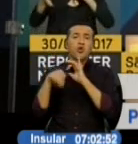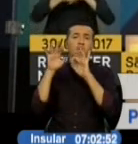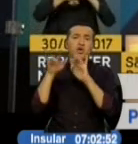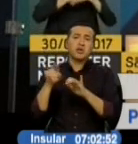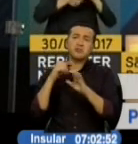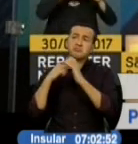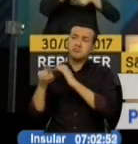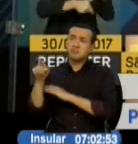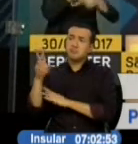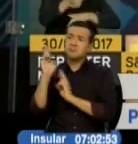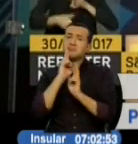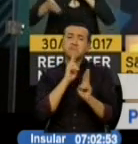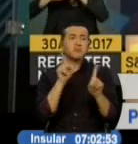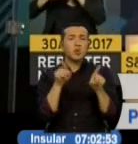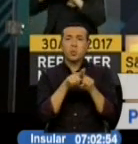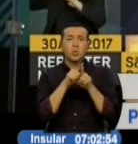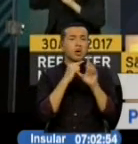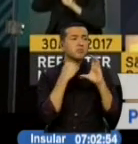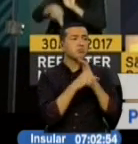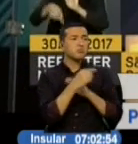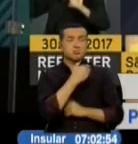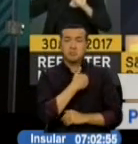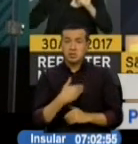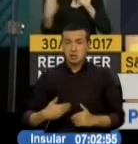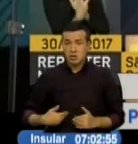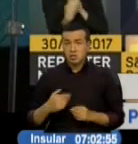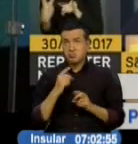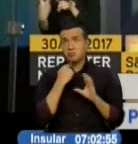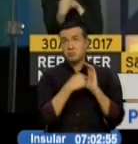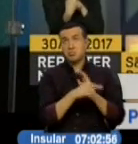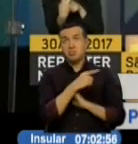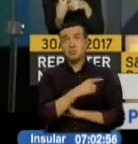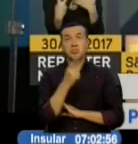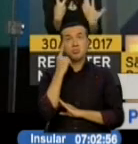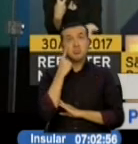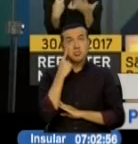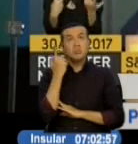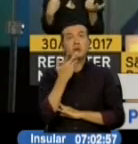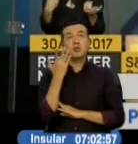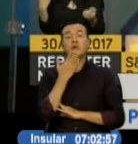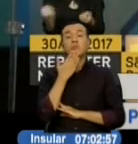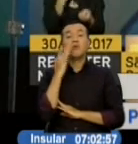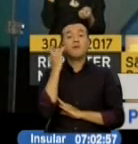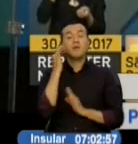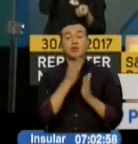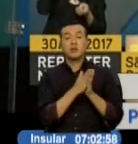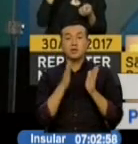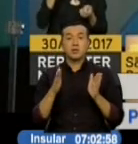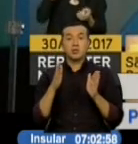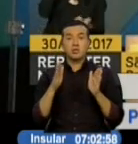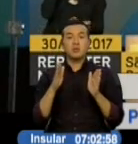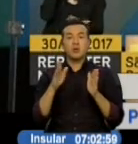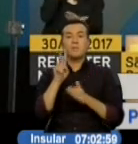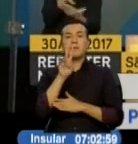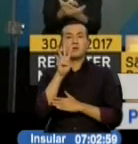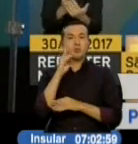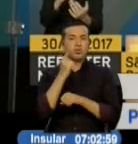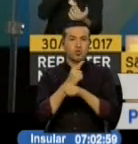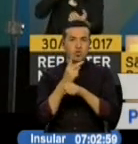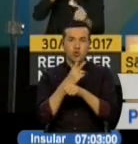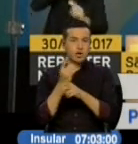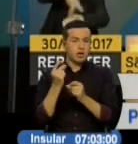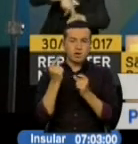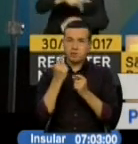escrito y respondido de la misma forma por el mandatario, quien en ese caso debería hacerlo en un plazo de 24 horas.